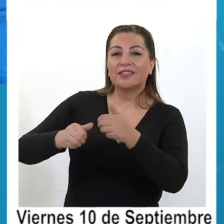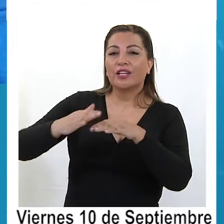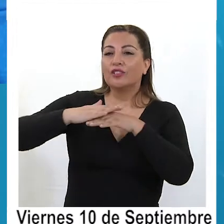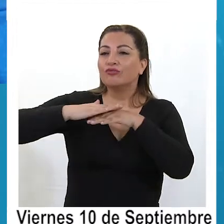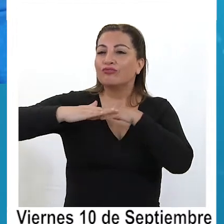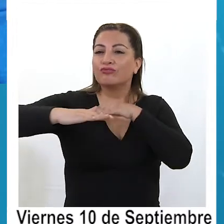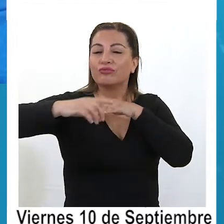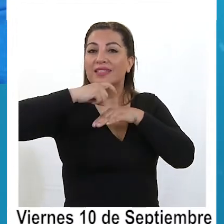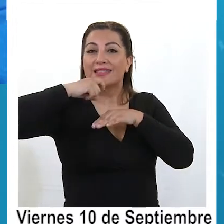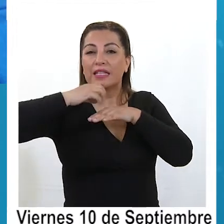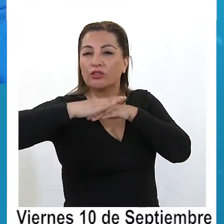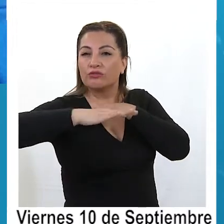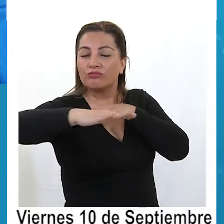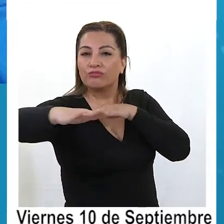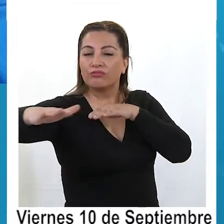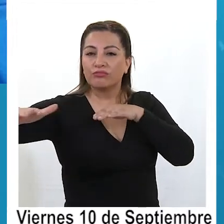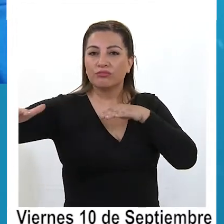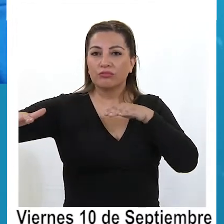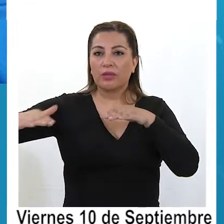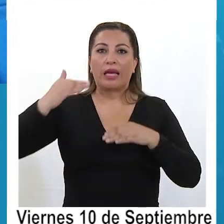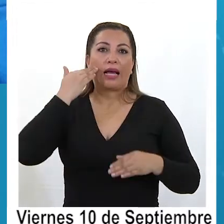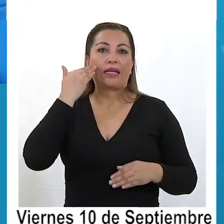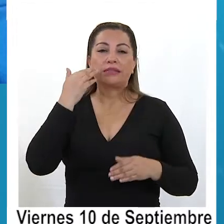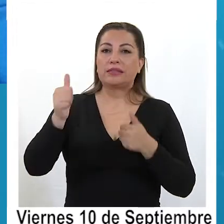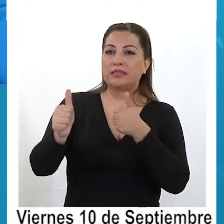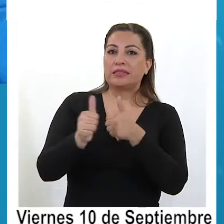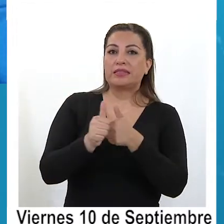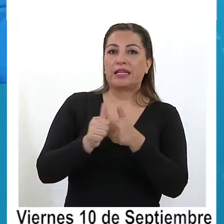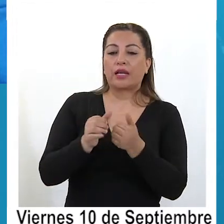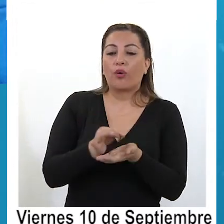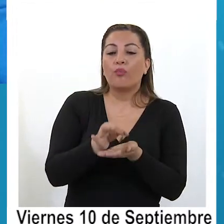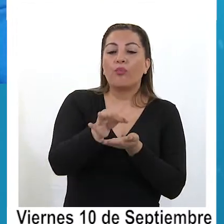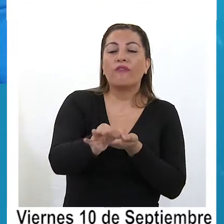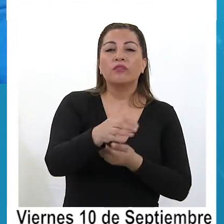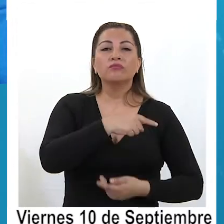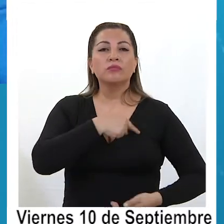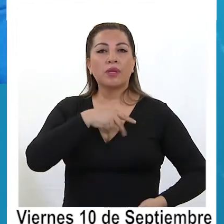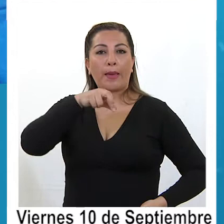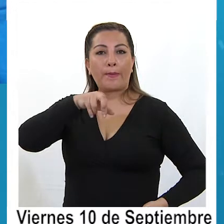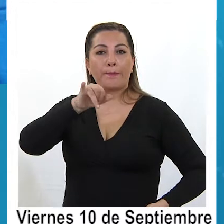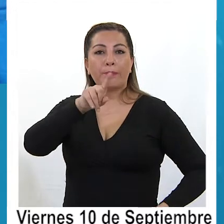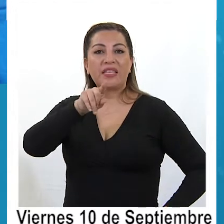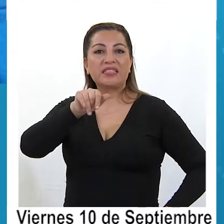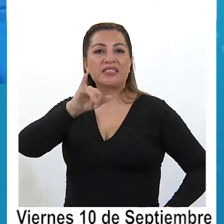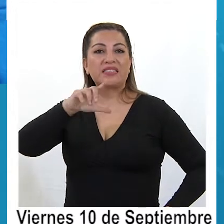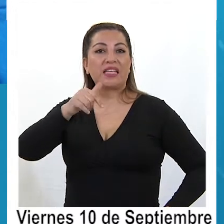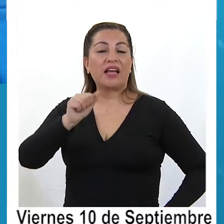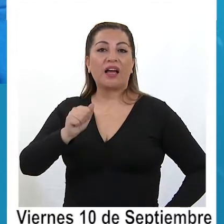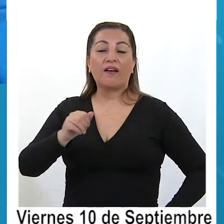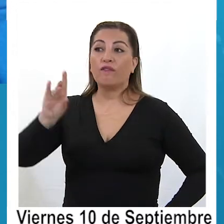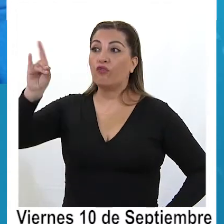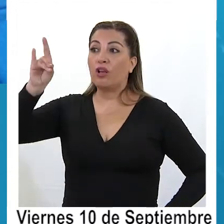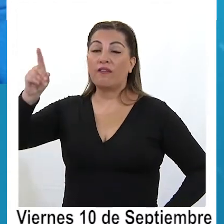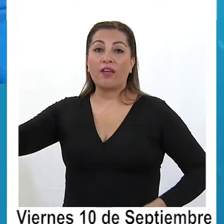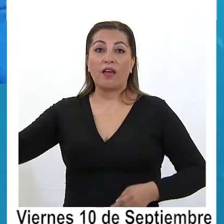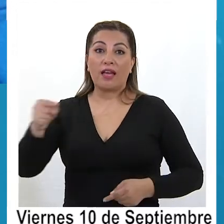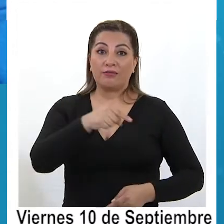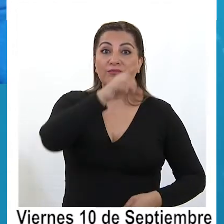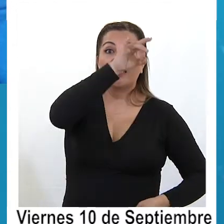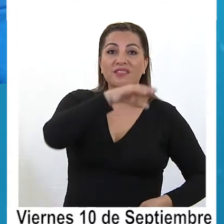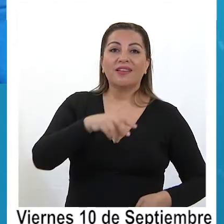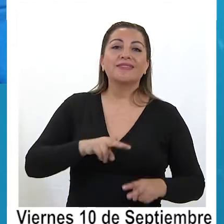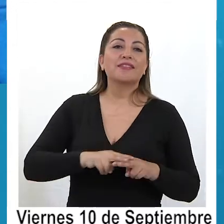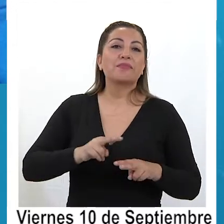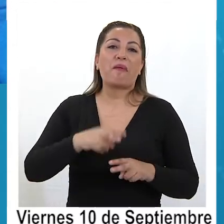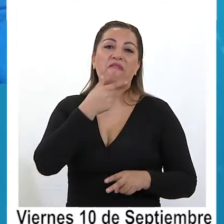que estando tan cercano el pueblo Pisiga Bolivia y Colchane en Chile, este flujo general se facilita,